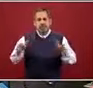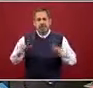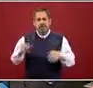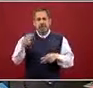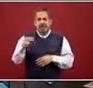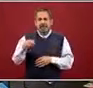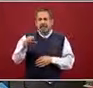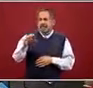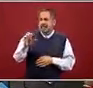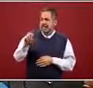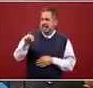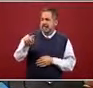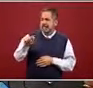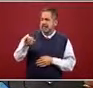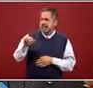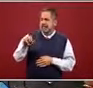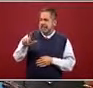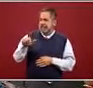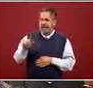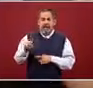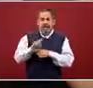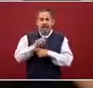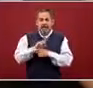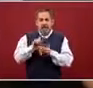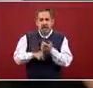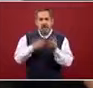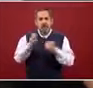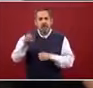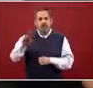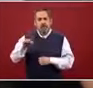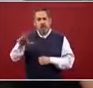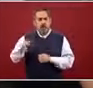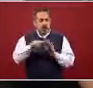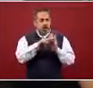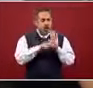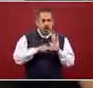Centinela? El sistema Centinela está desde el 94, sí, tiene una norma oficial